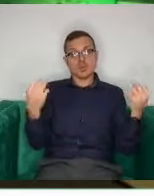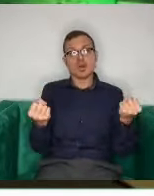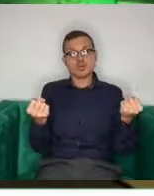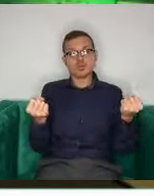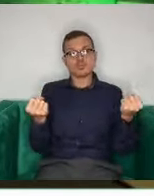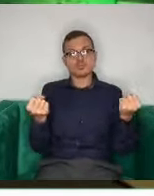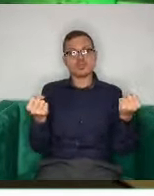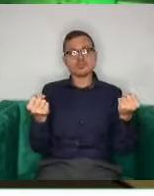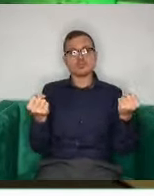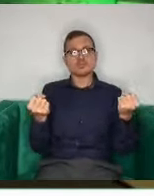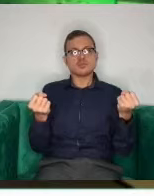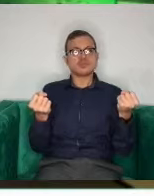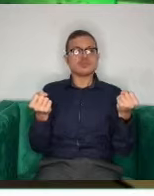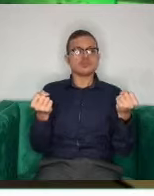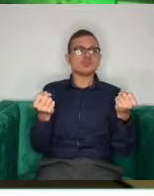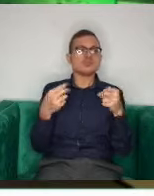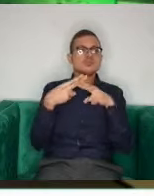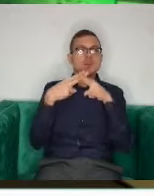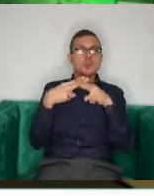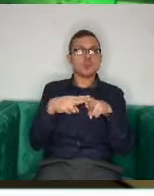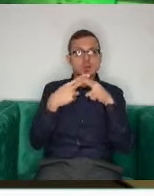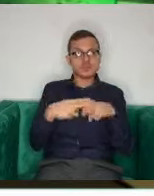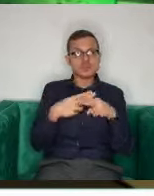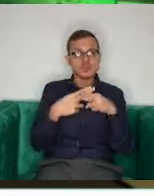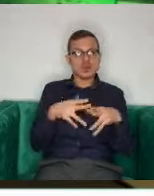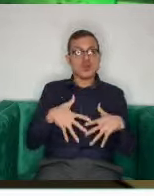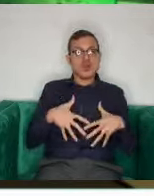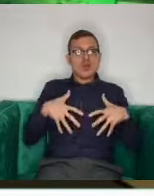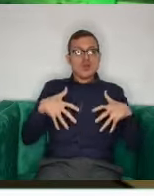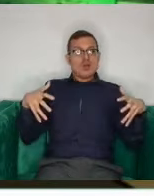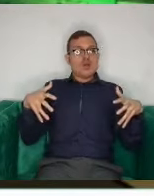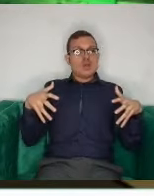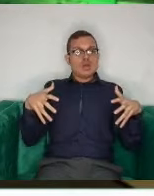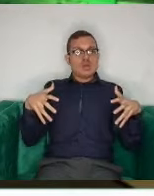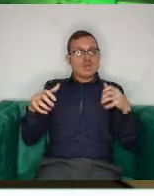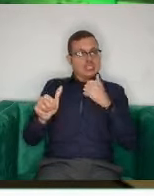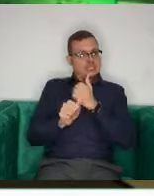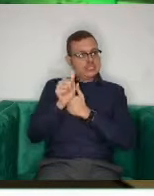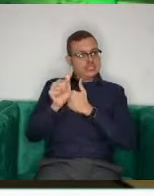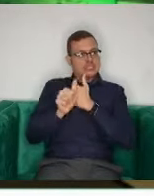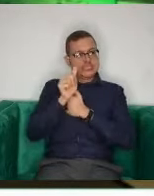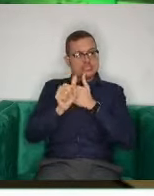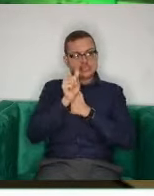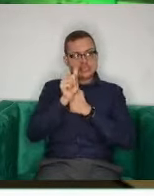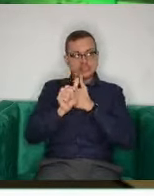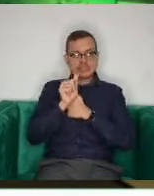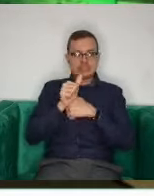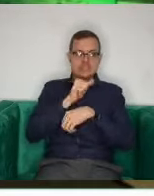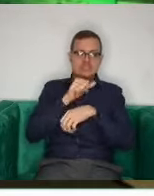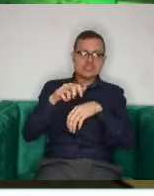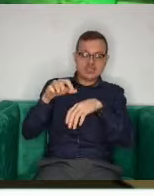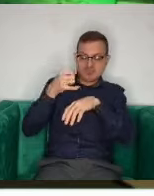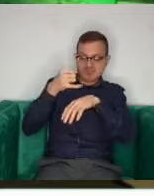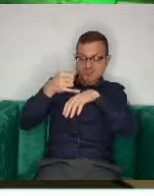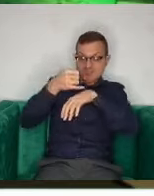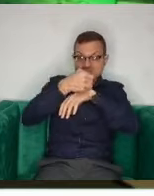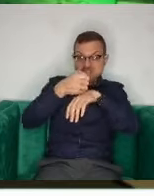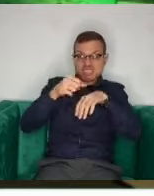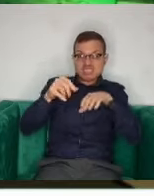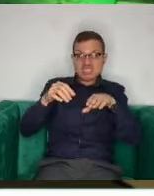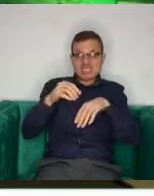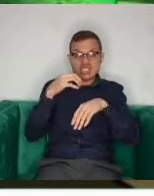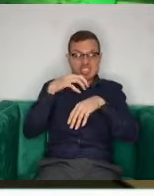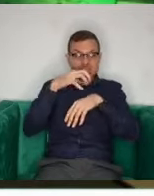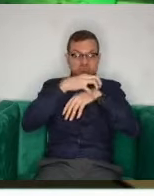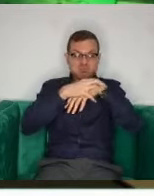ese peso le hace daño a sus órganos y a sus articulaciones, muchos medicamentos biológicos son calculados